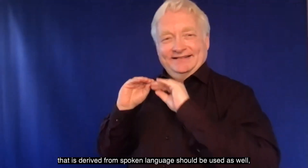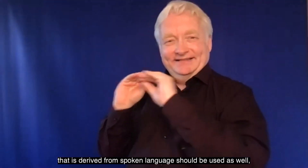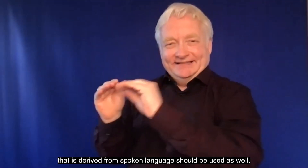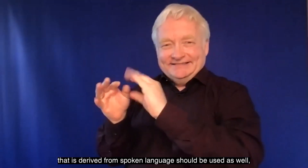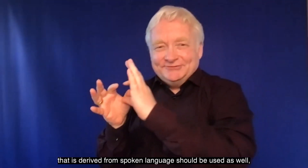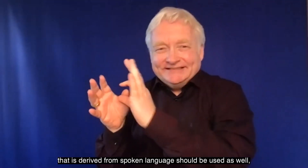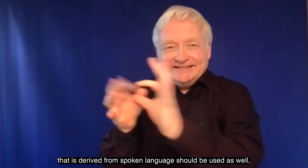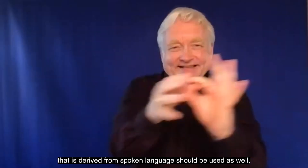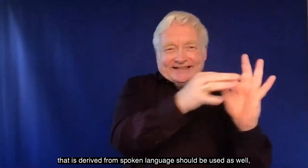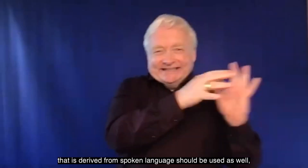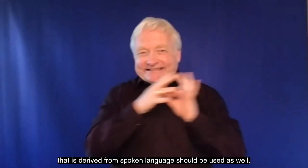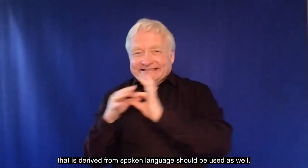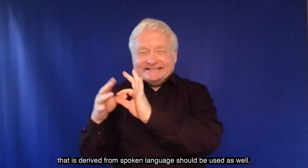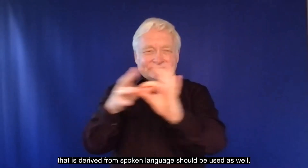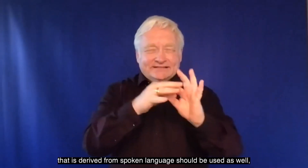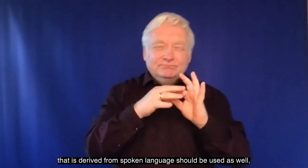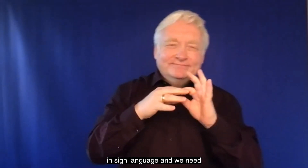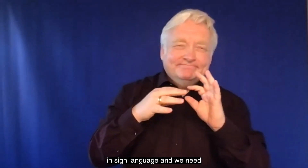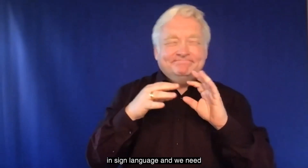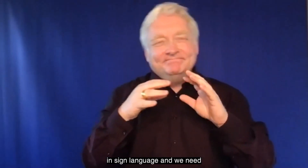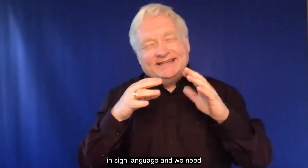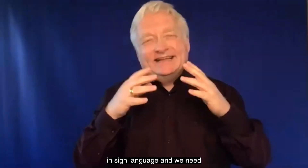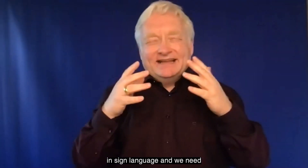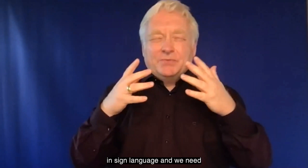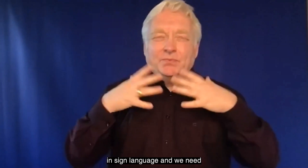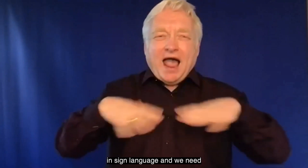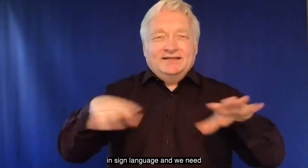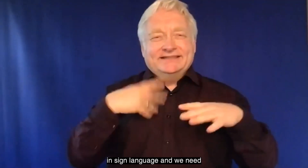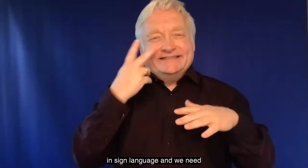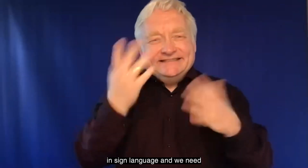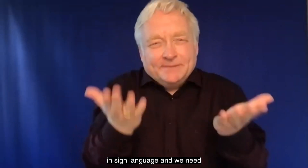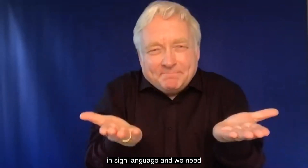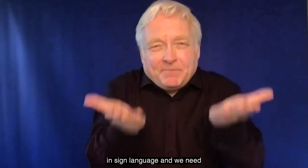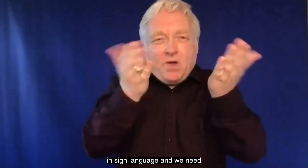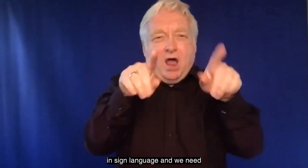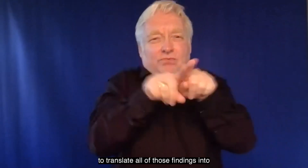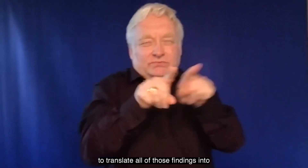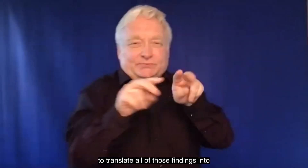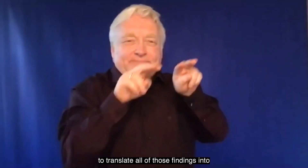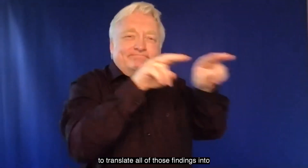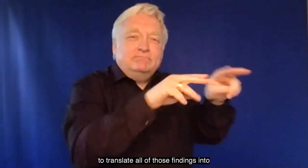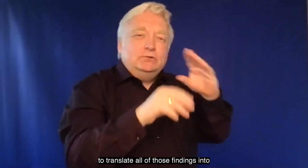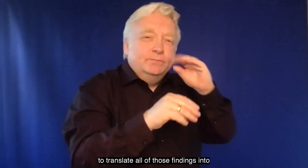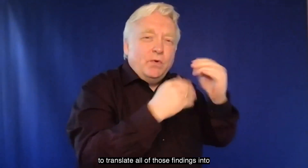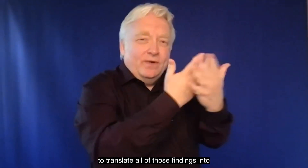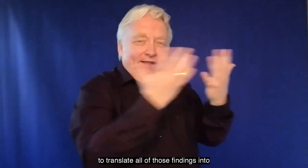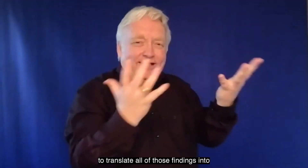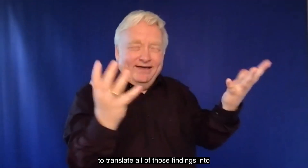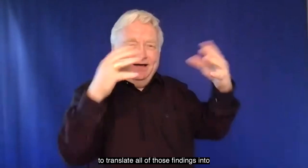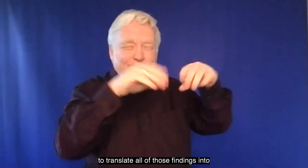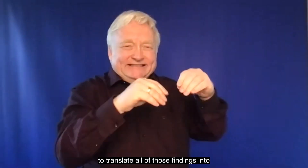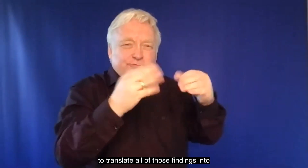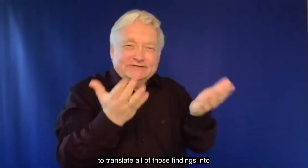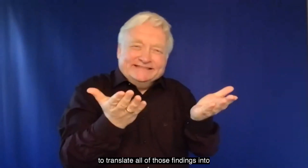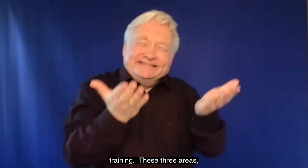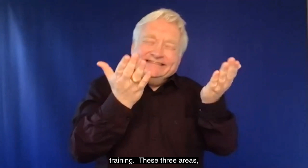en lo que es la enseñanza en sí misma. Entonces, yo creo que el punto clave es que estos tres ámbitos tienen que